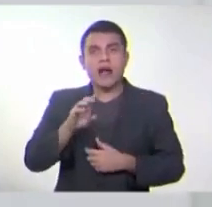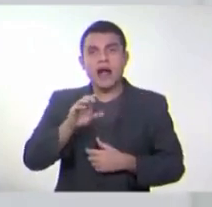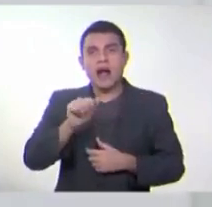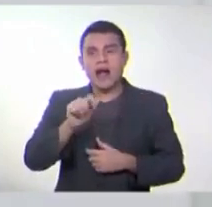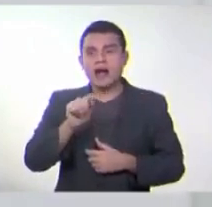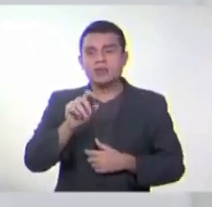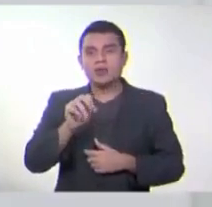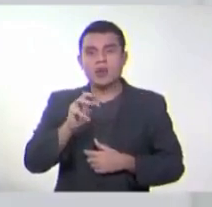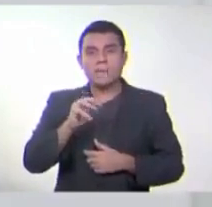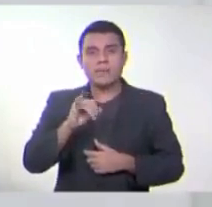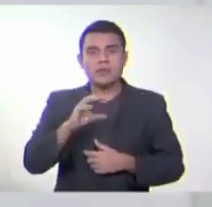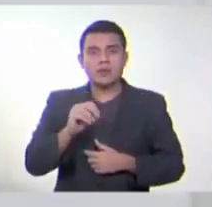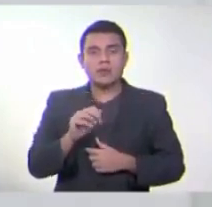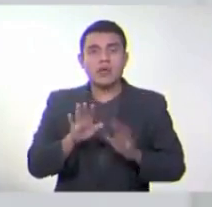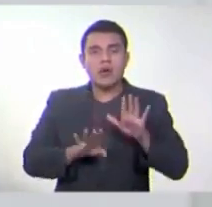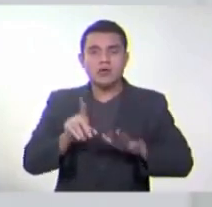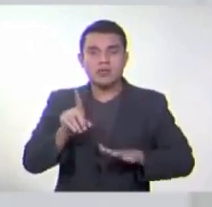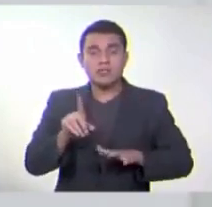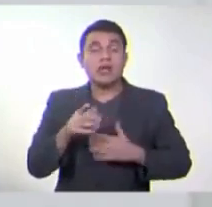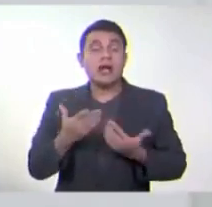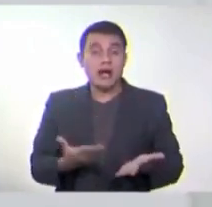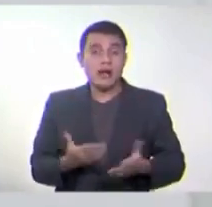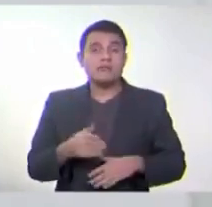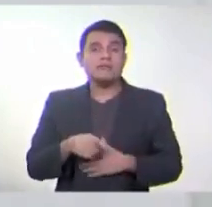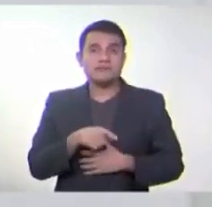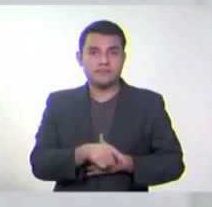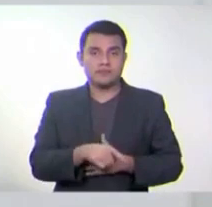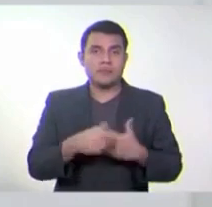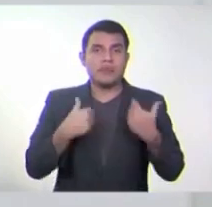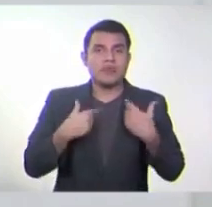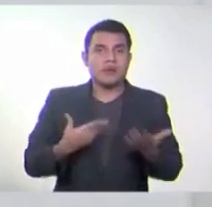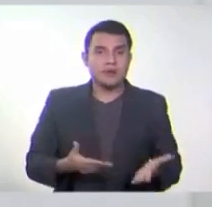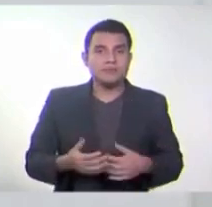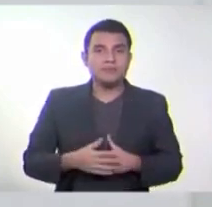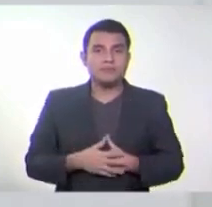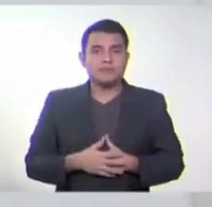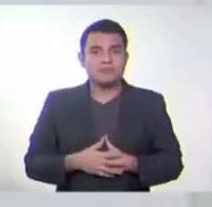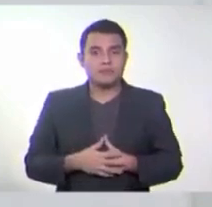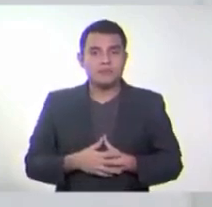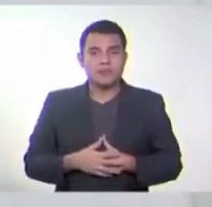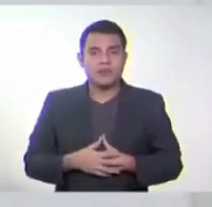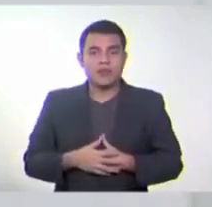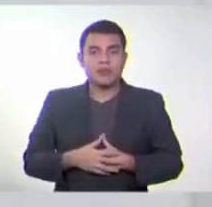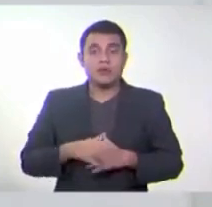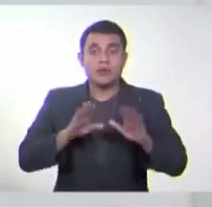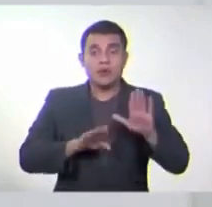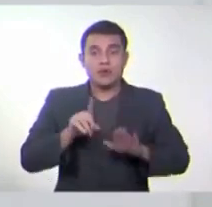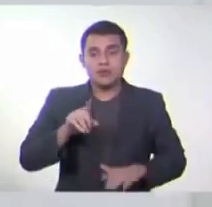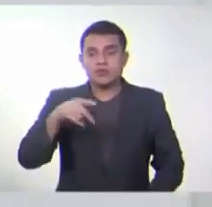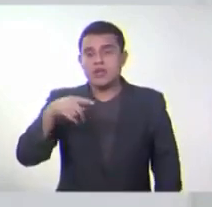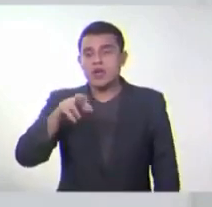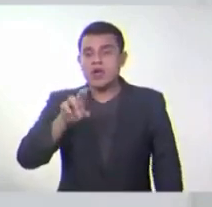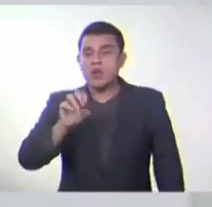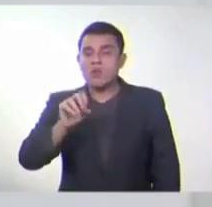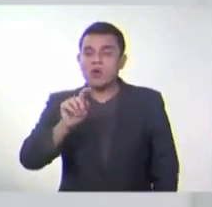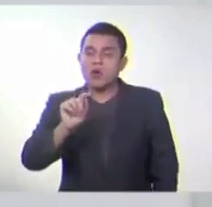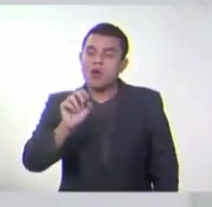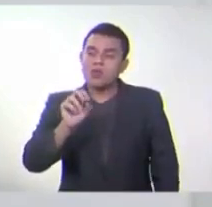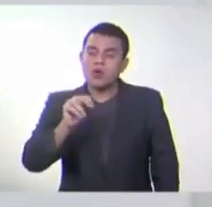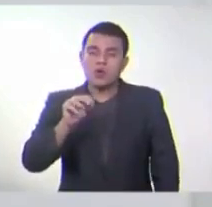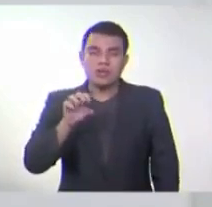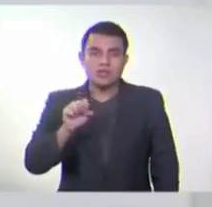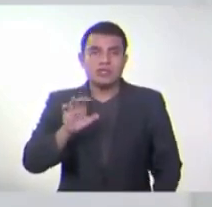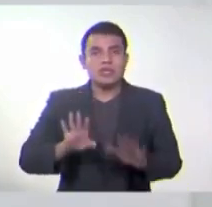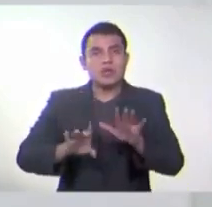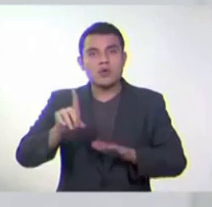11. Por tanto, él tiene 11 protones y